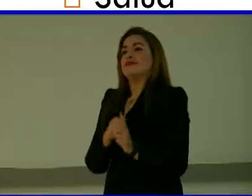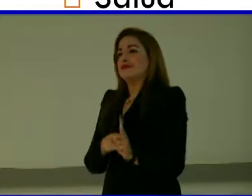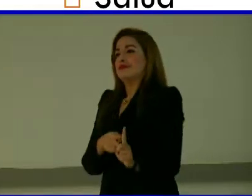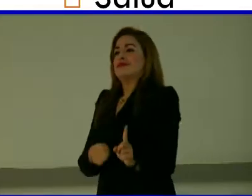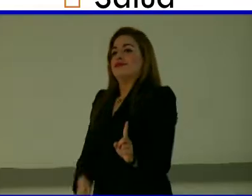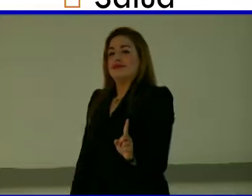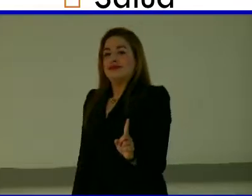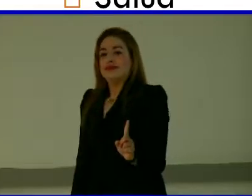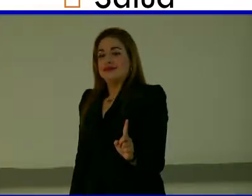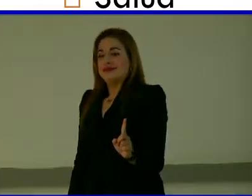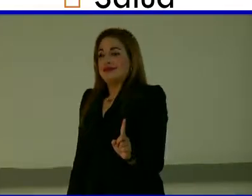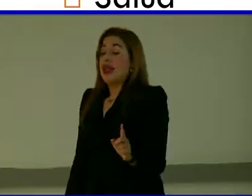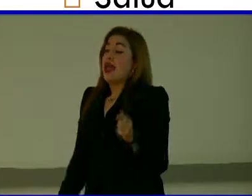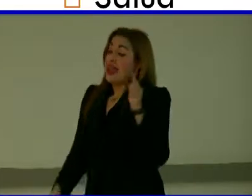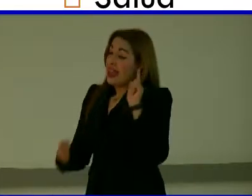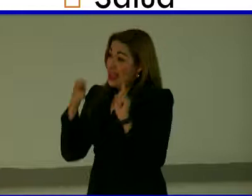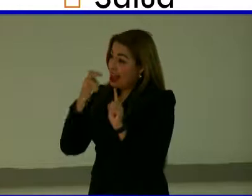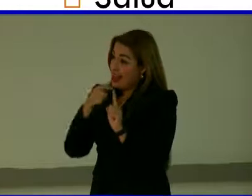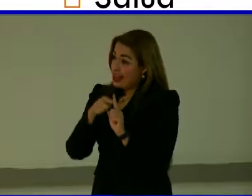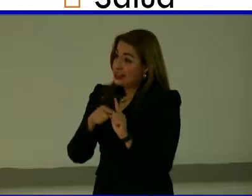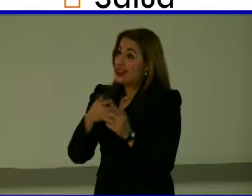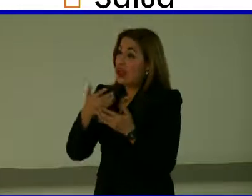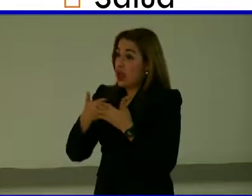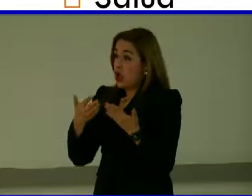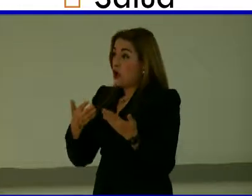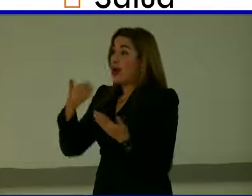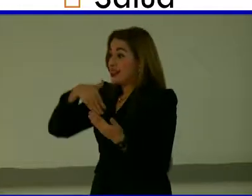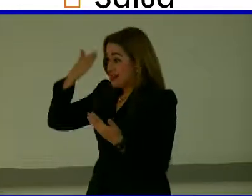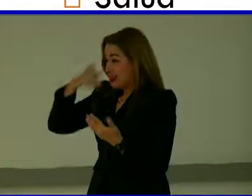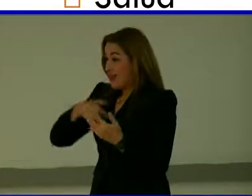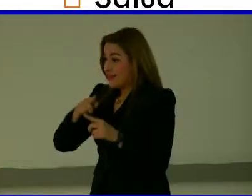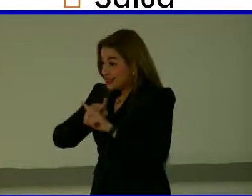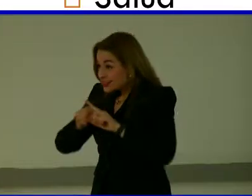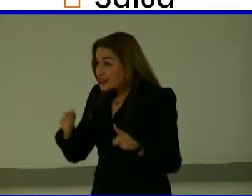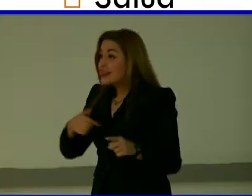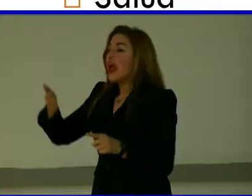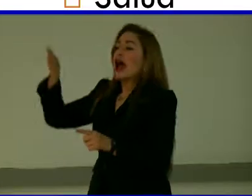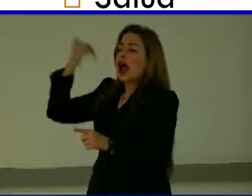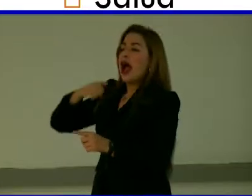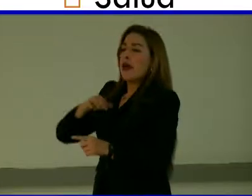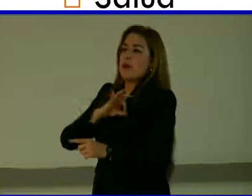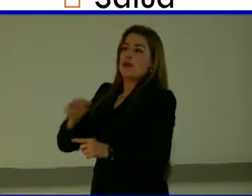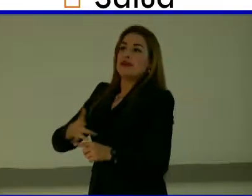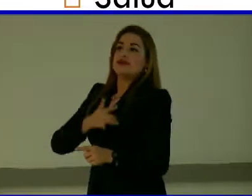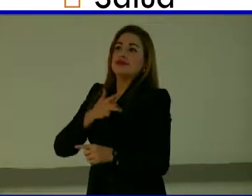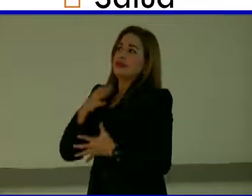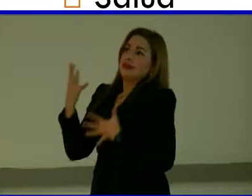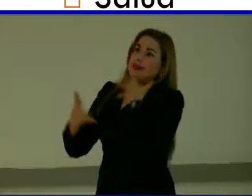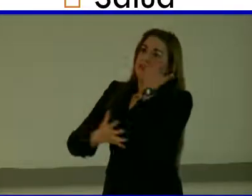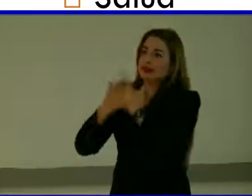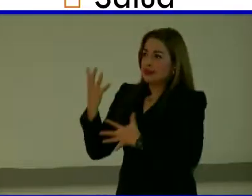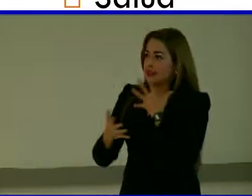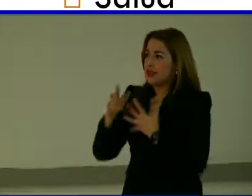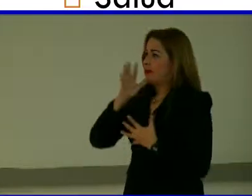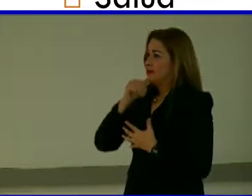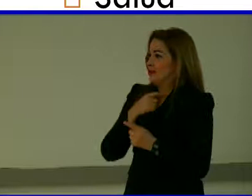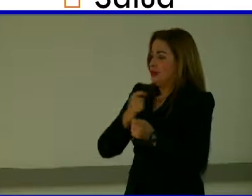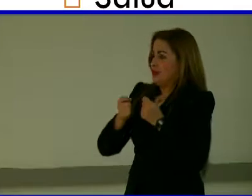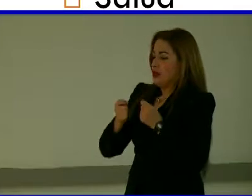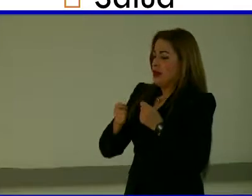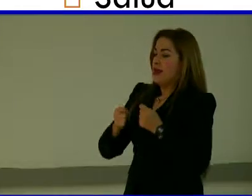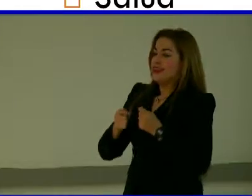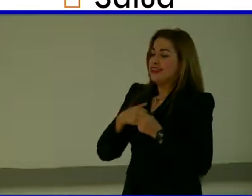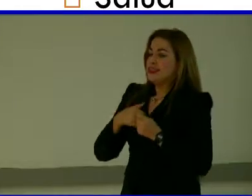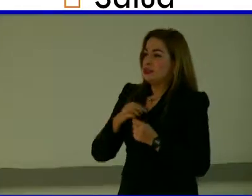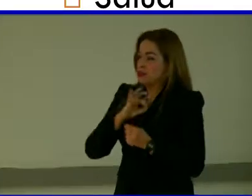vida antes y después. O sea que es muy importante entender que hay un impedimento asociado con estos síntomas, que esto